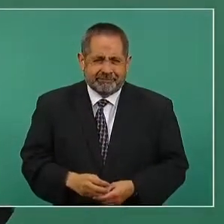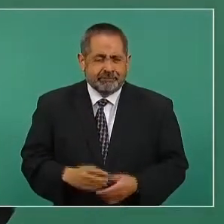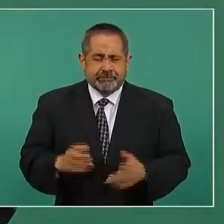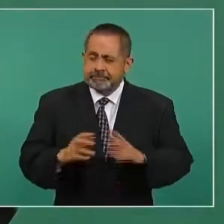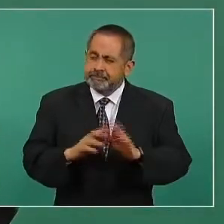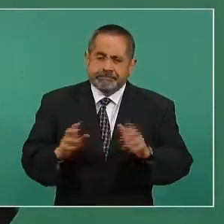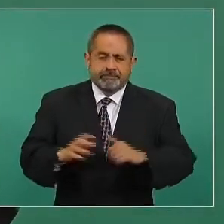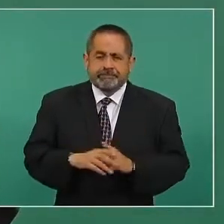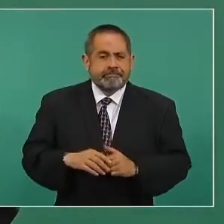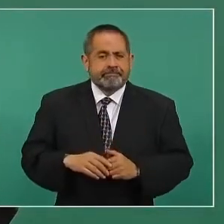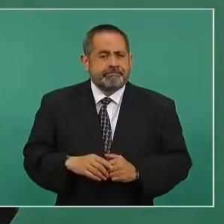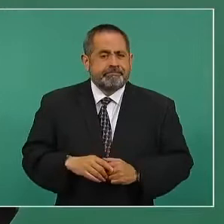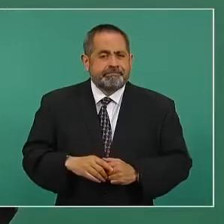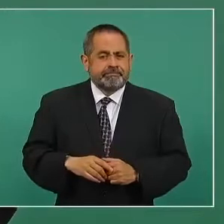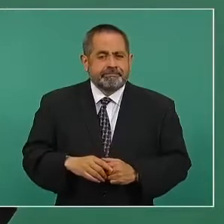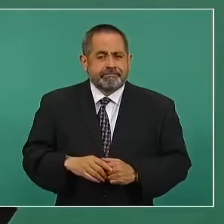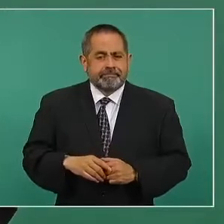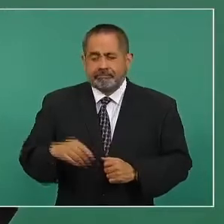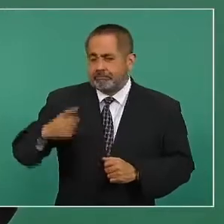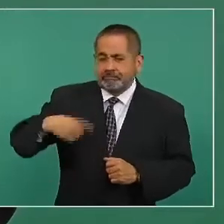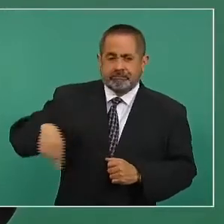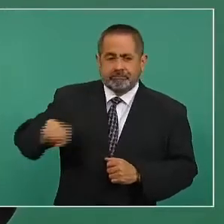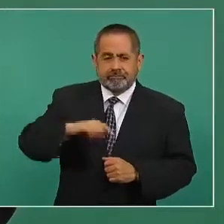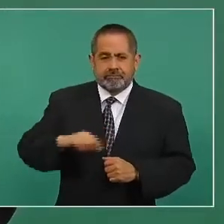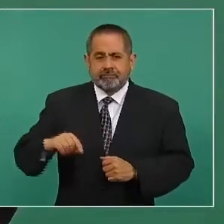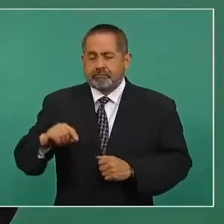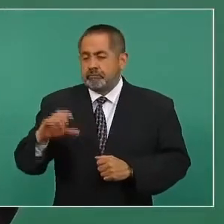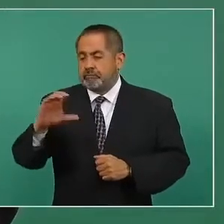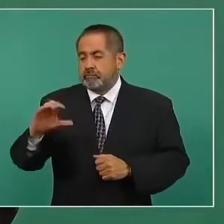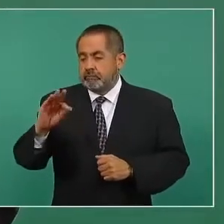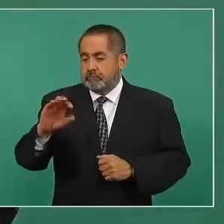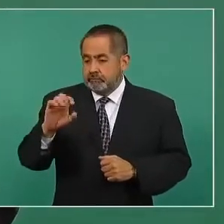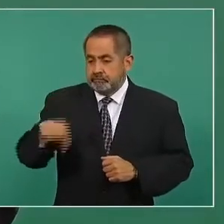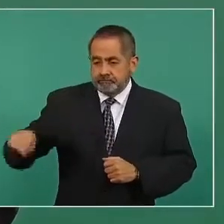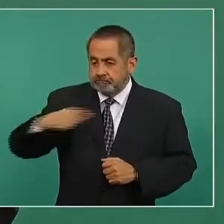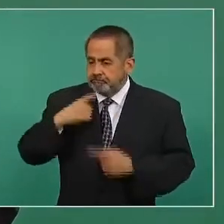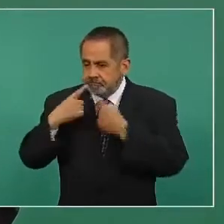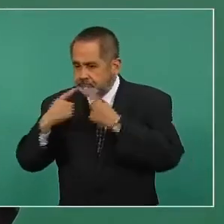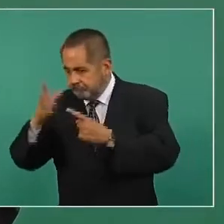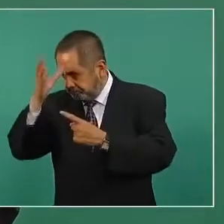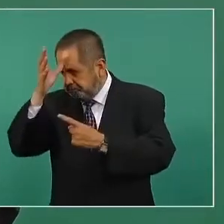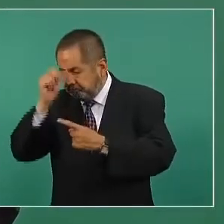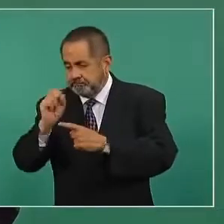acuerdo del Consejo de la Comisión Federal de Electricidad.